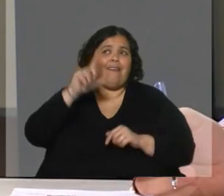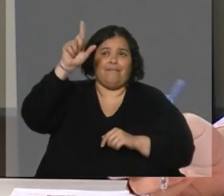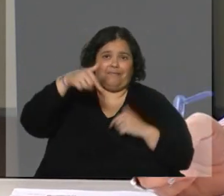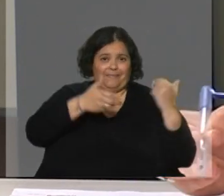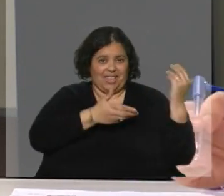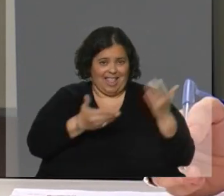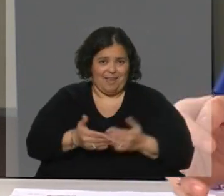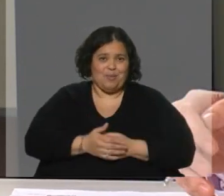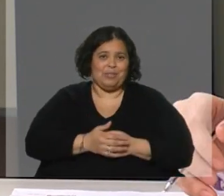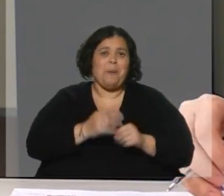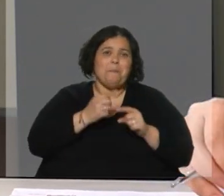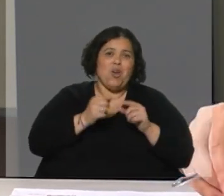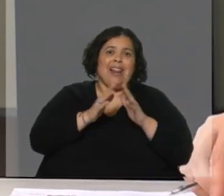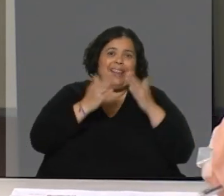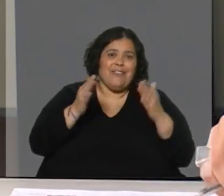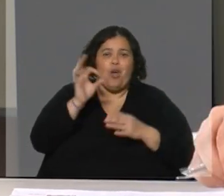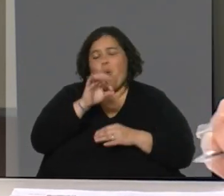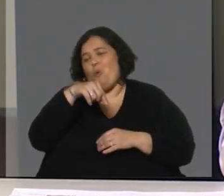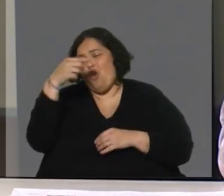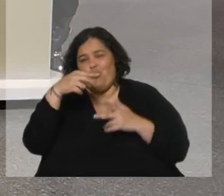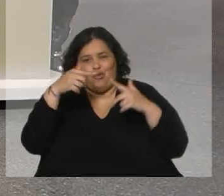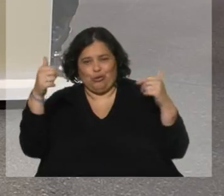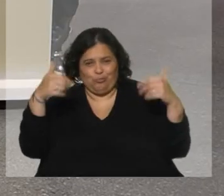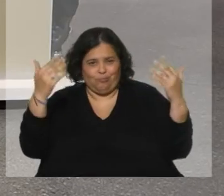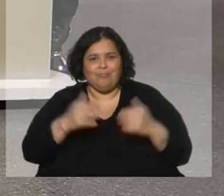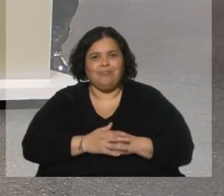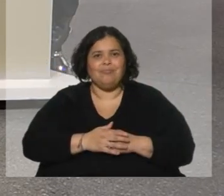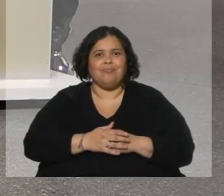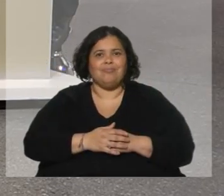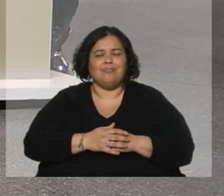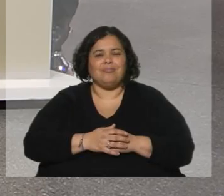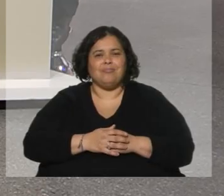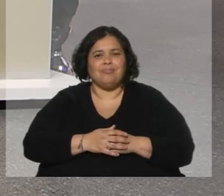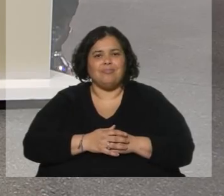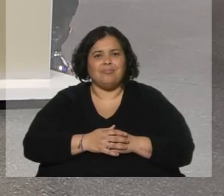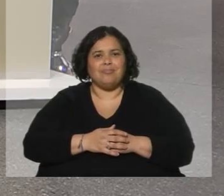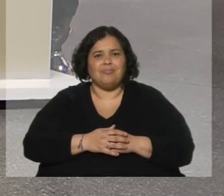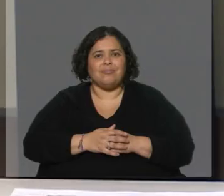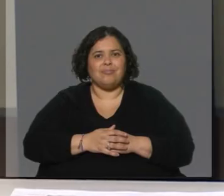quisiera por el libro será por otras cosas con la comunicación